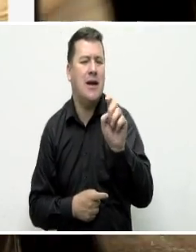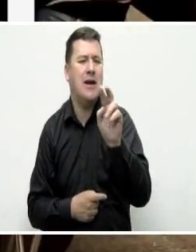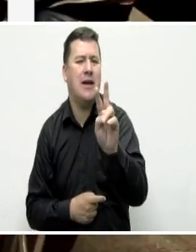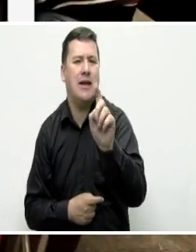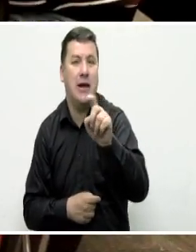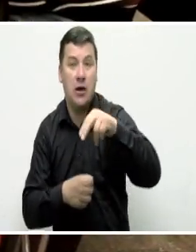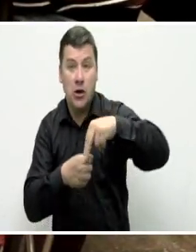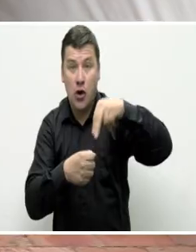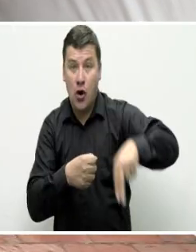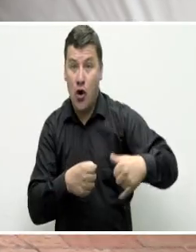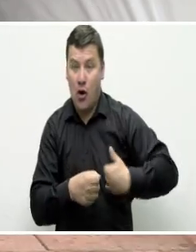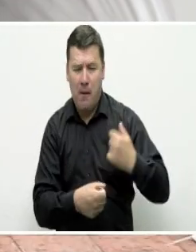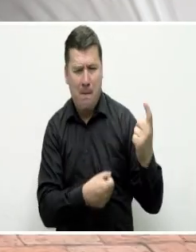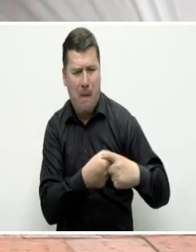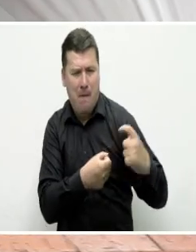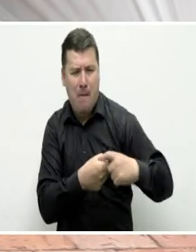19.643.676 ciudadanos, es decir, el